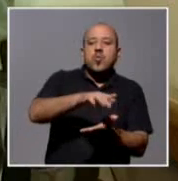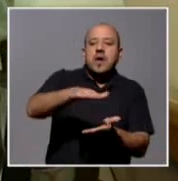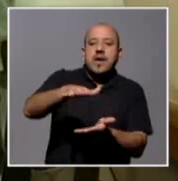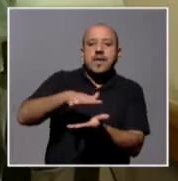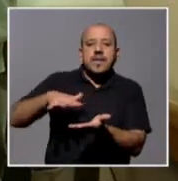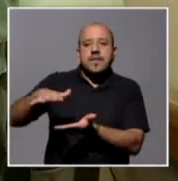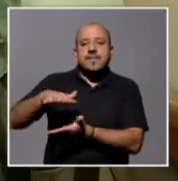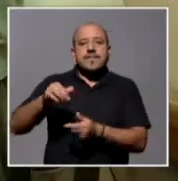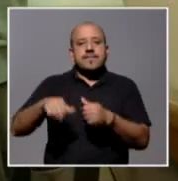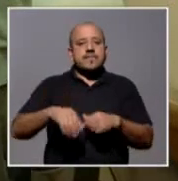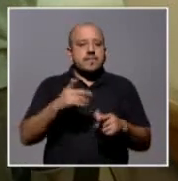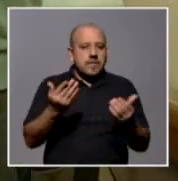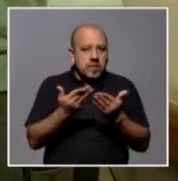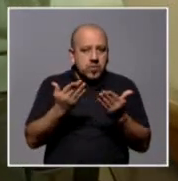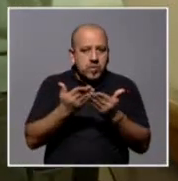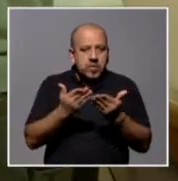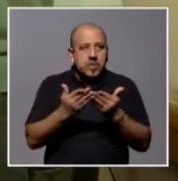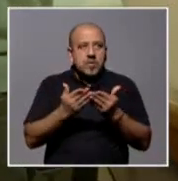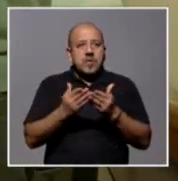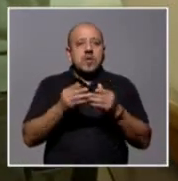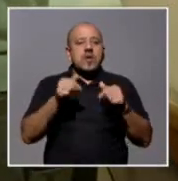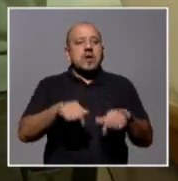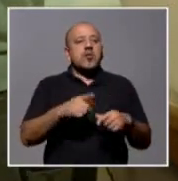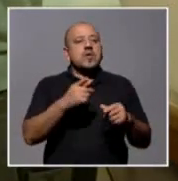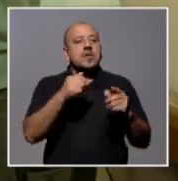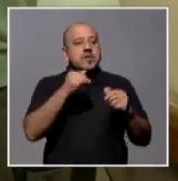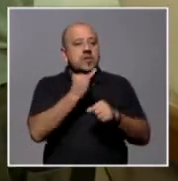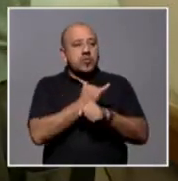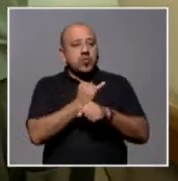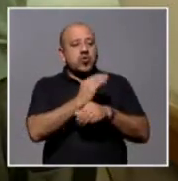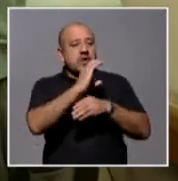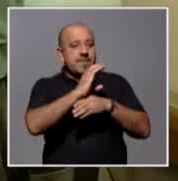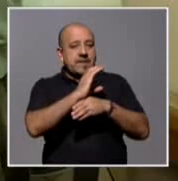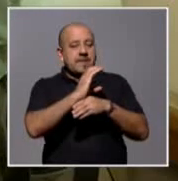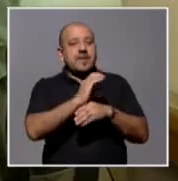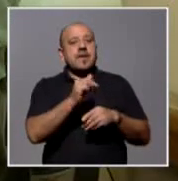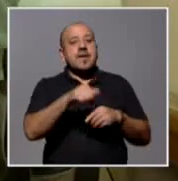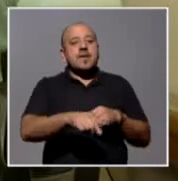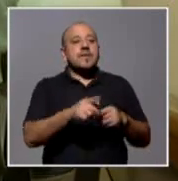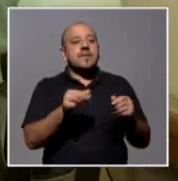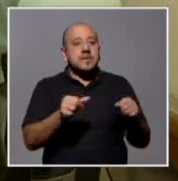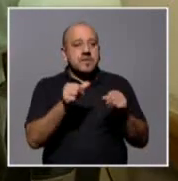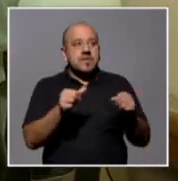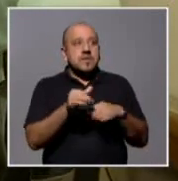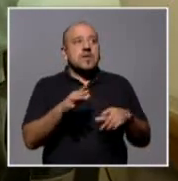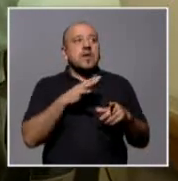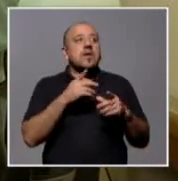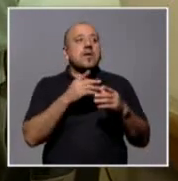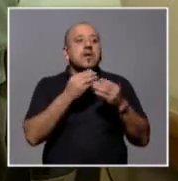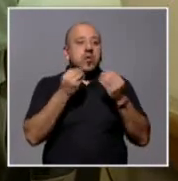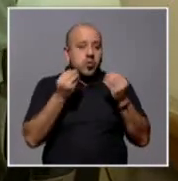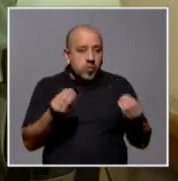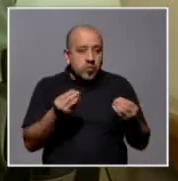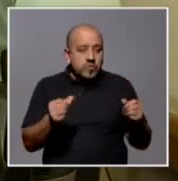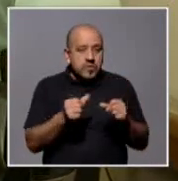está estudiándose esto todavía, está trabajando el Instituto Clemente Estable en esto. Acá es donde se produce la magia, ya veremos con qué aparatitos,